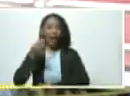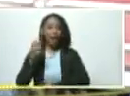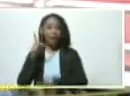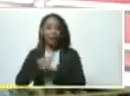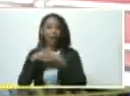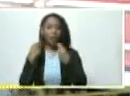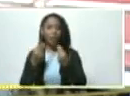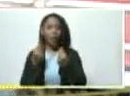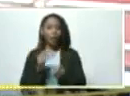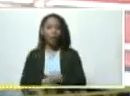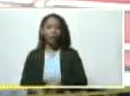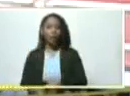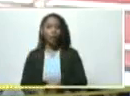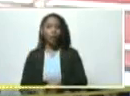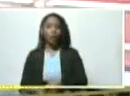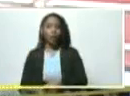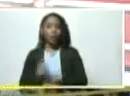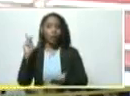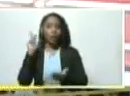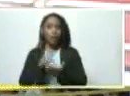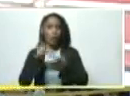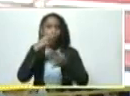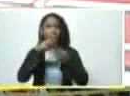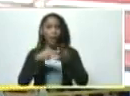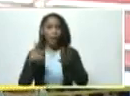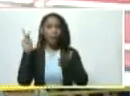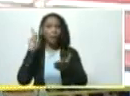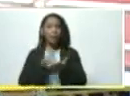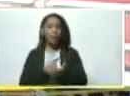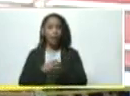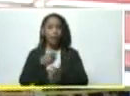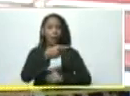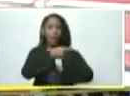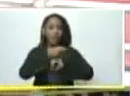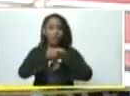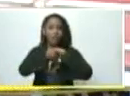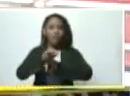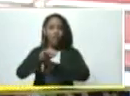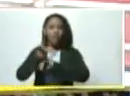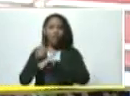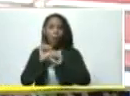platica, lleguen los insumos, lleguen los fertilizantes ahora